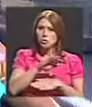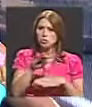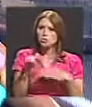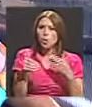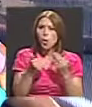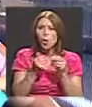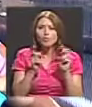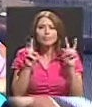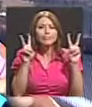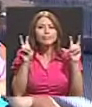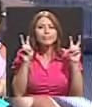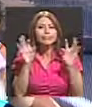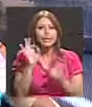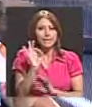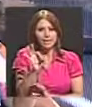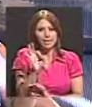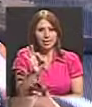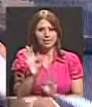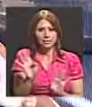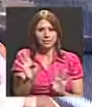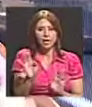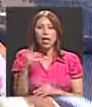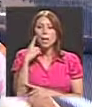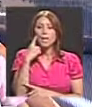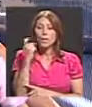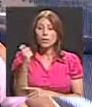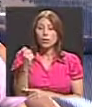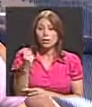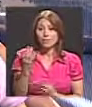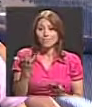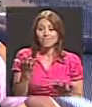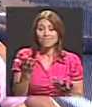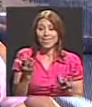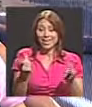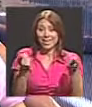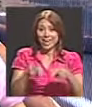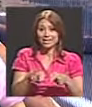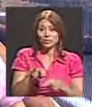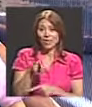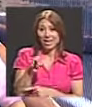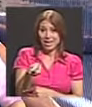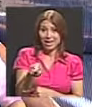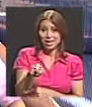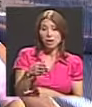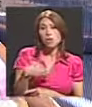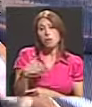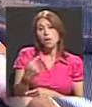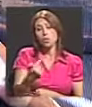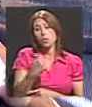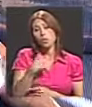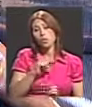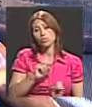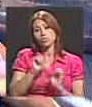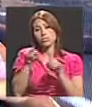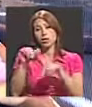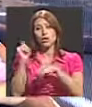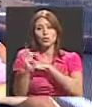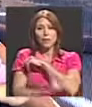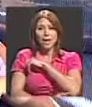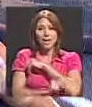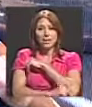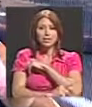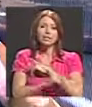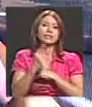todo todo estaba bien entre comillas porque cuando uno en el caso de él estaba en otro